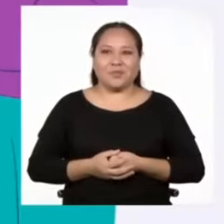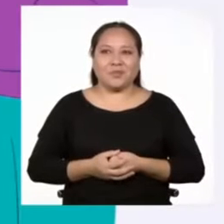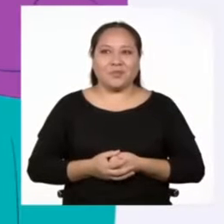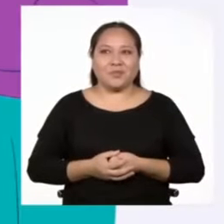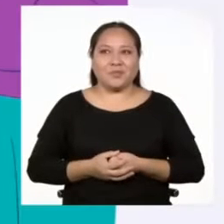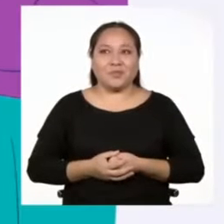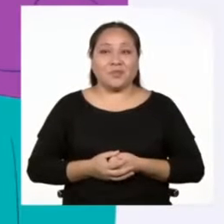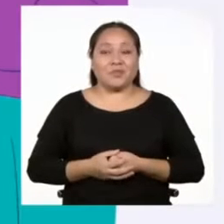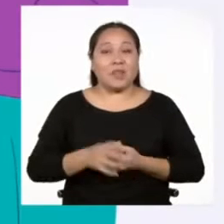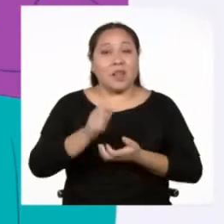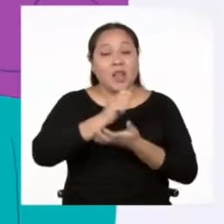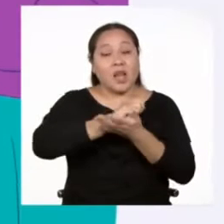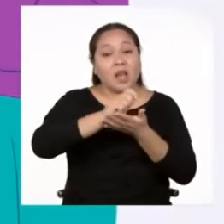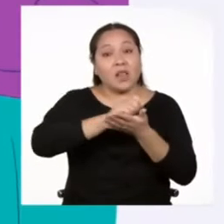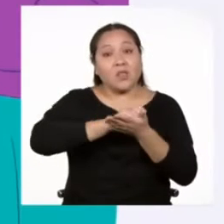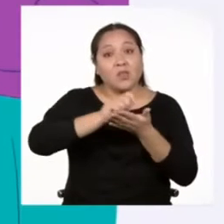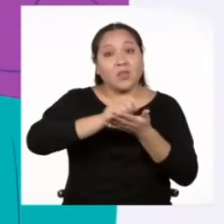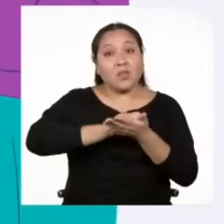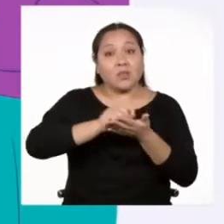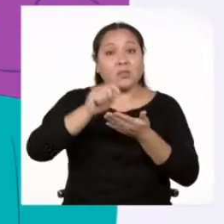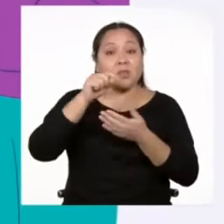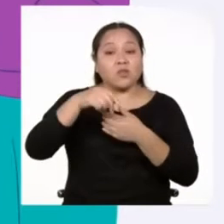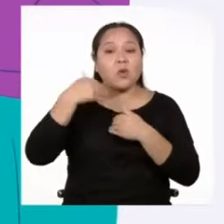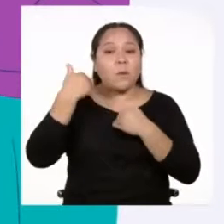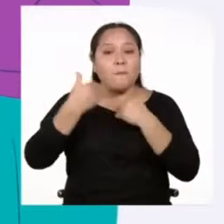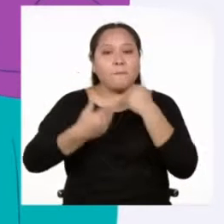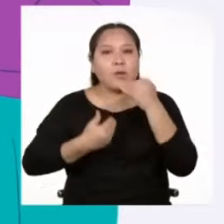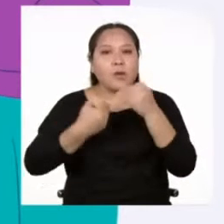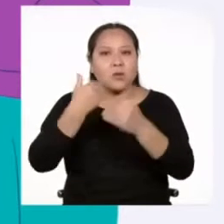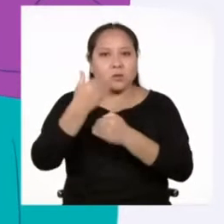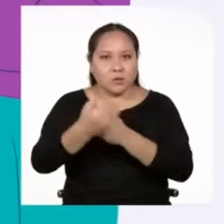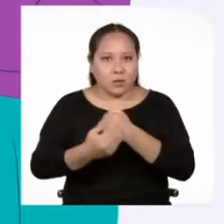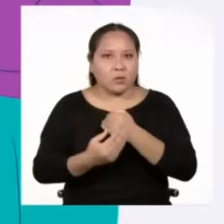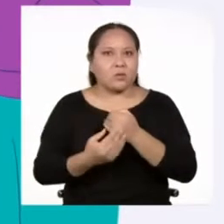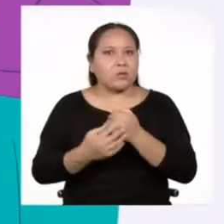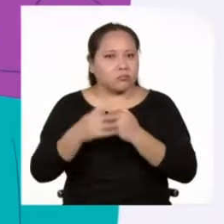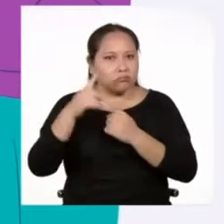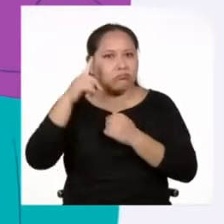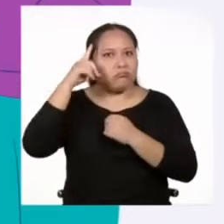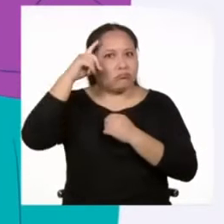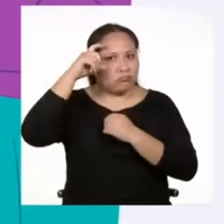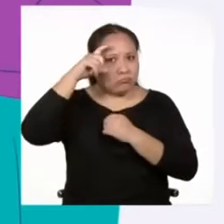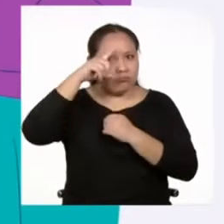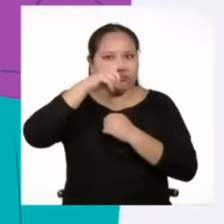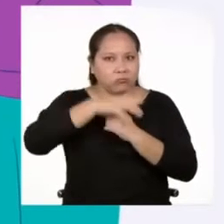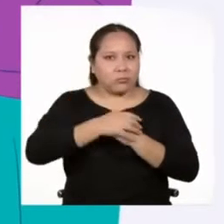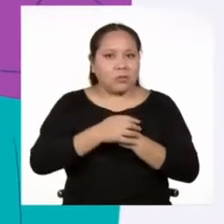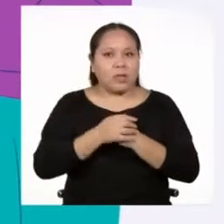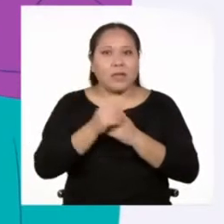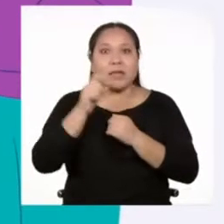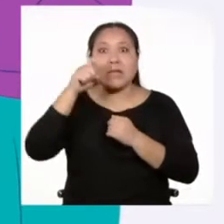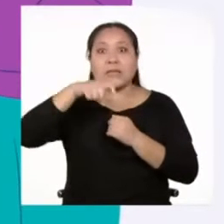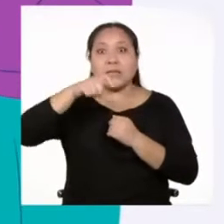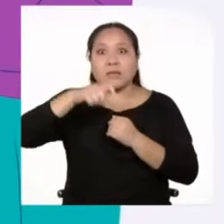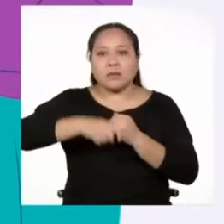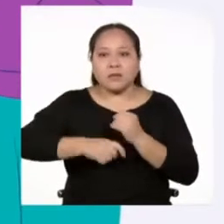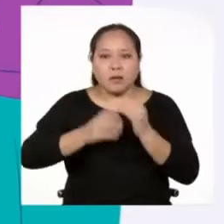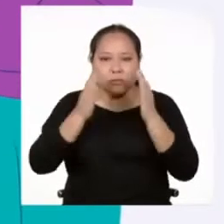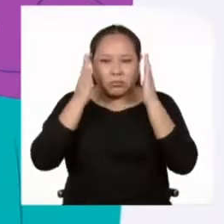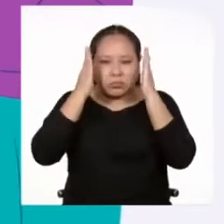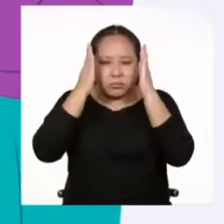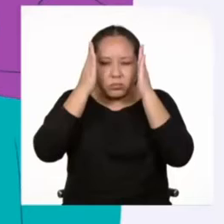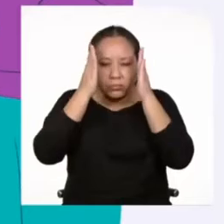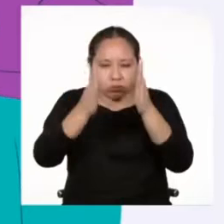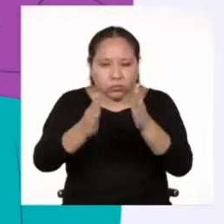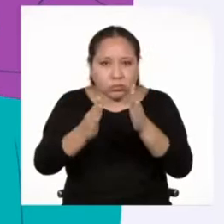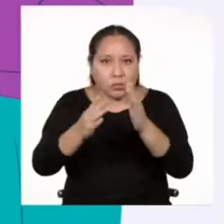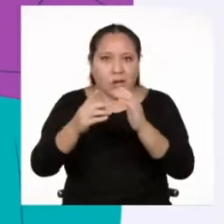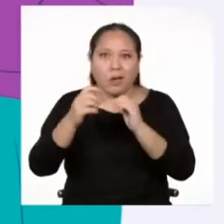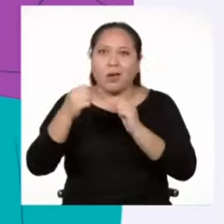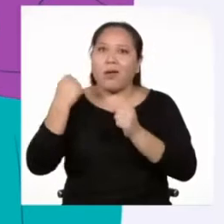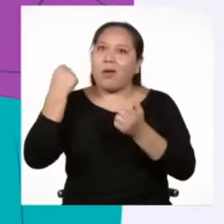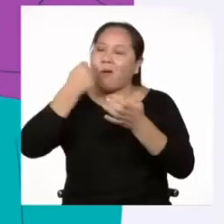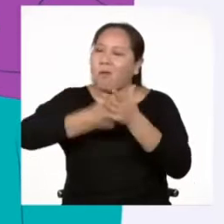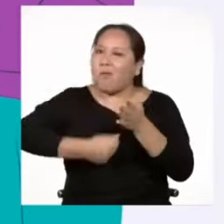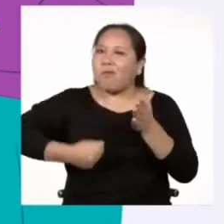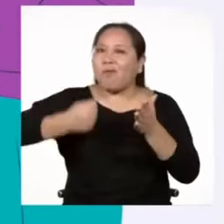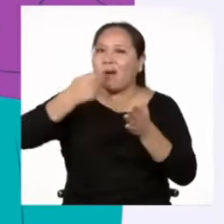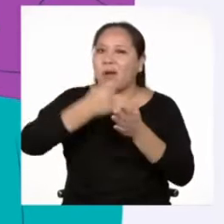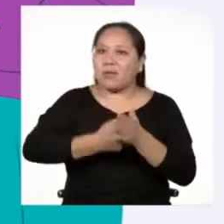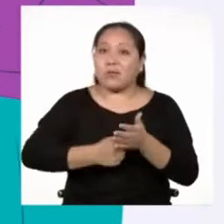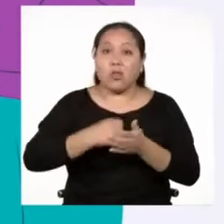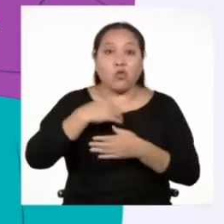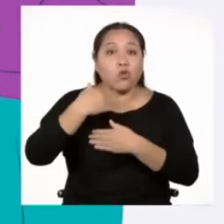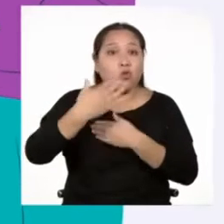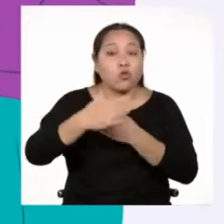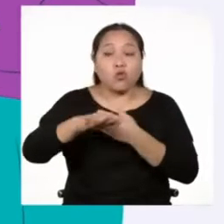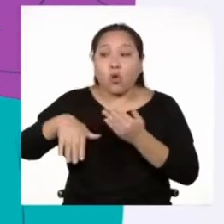La escritura de un texto es un proceso complejo que requiere que pongamos todo nuestro esfuerzo y atención. Como todo